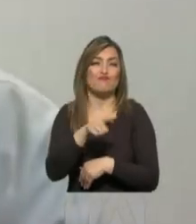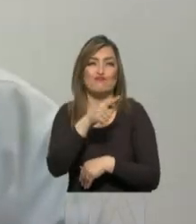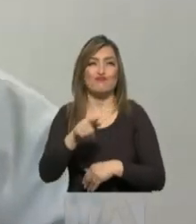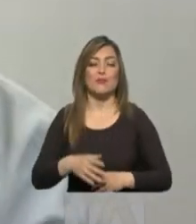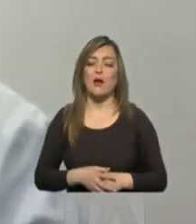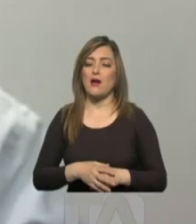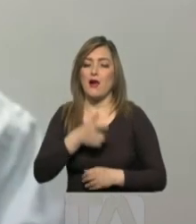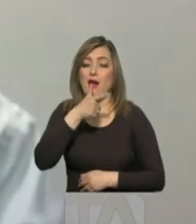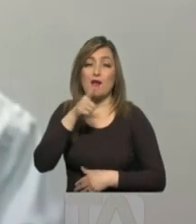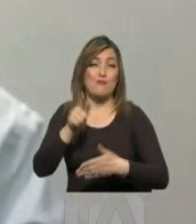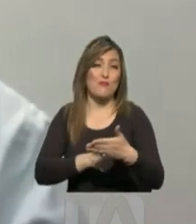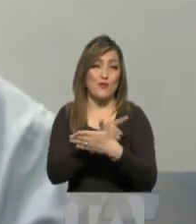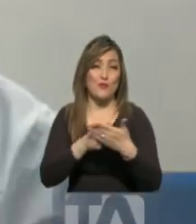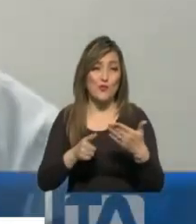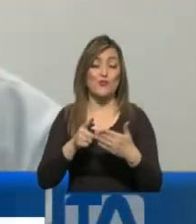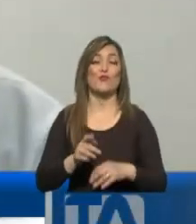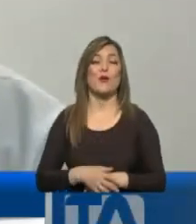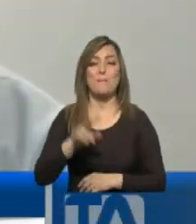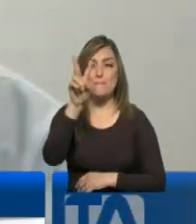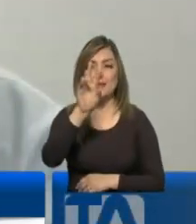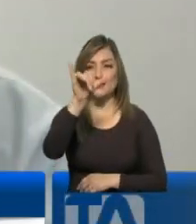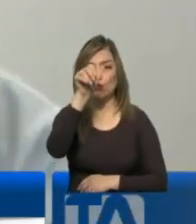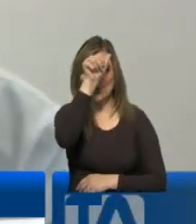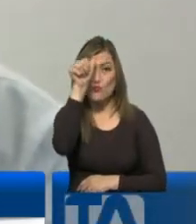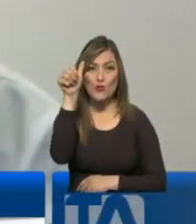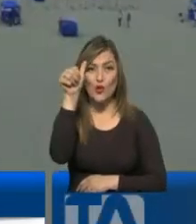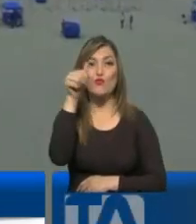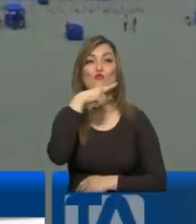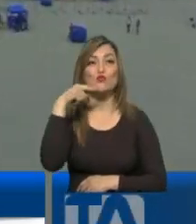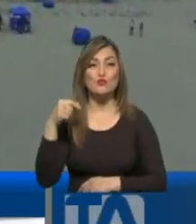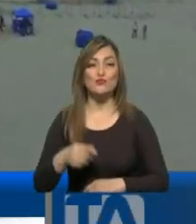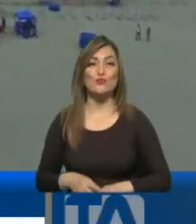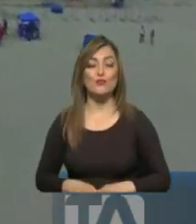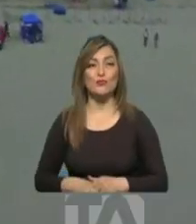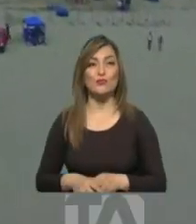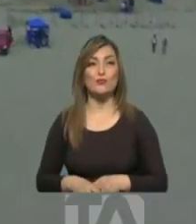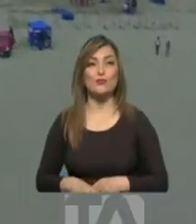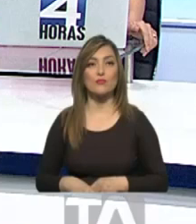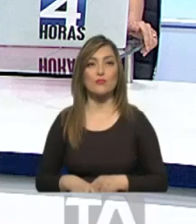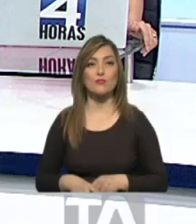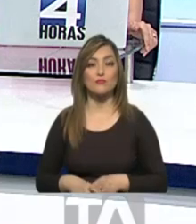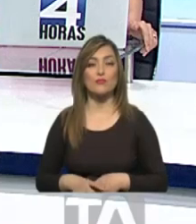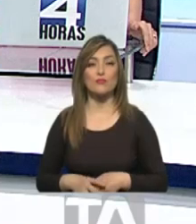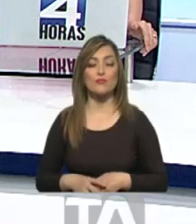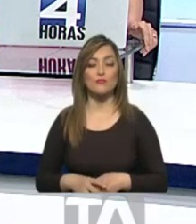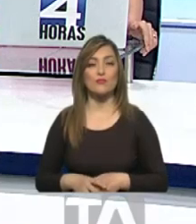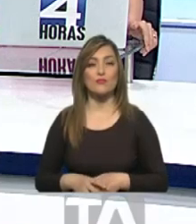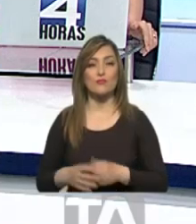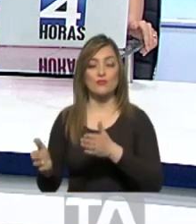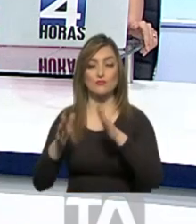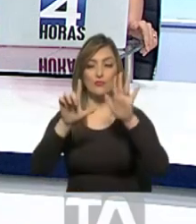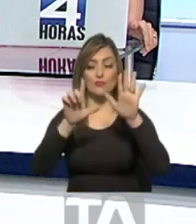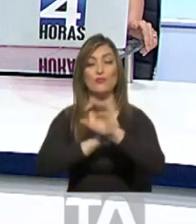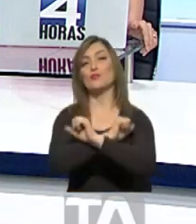Se prohíbe el consumo de bebidas alcohólicas los días viernes, sábado, domingo y feriados. Y San María Heredia, 24 horas.